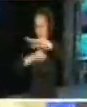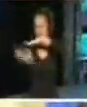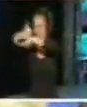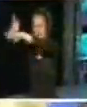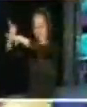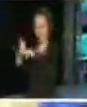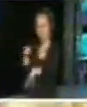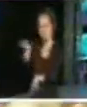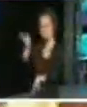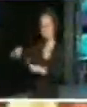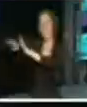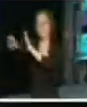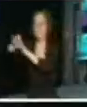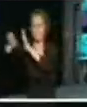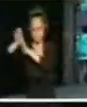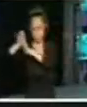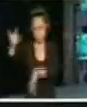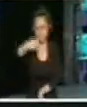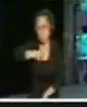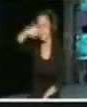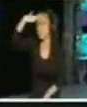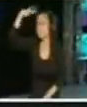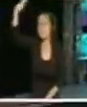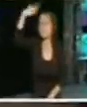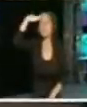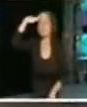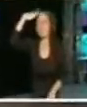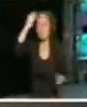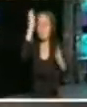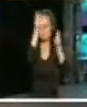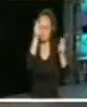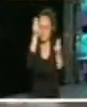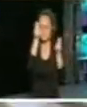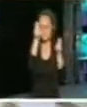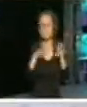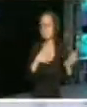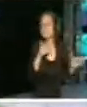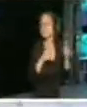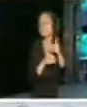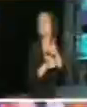cargos, ilusionado pensaré en mi futuro.